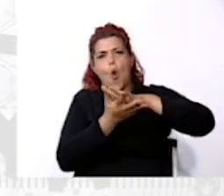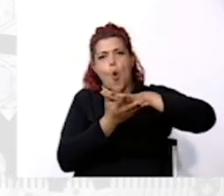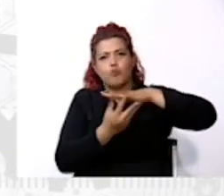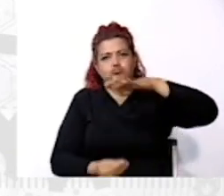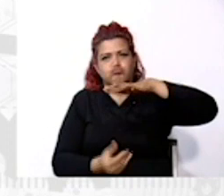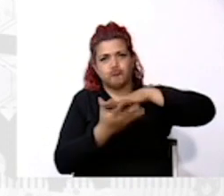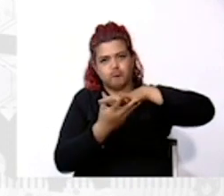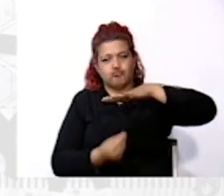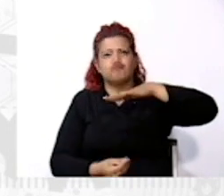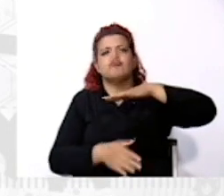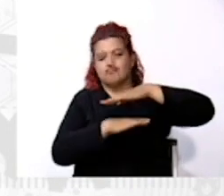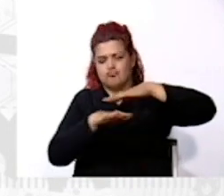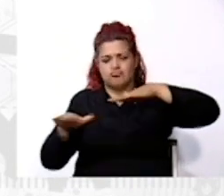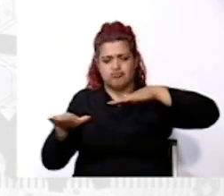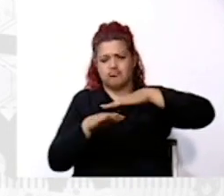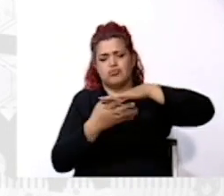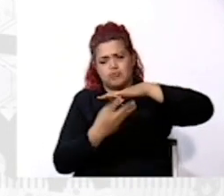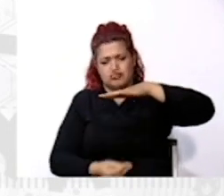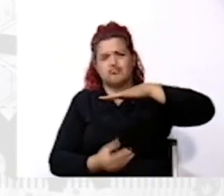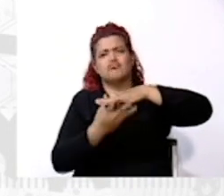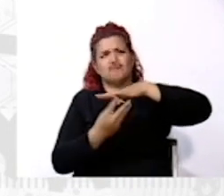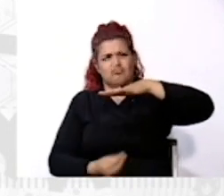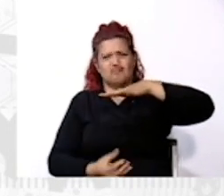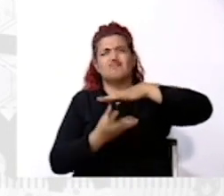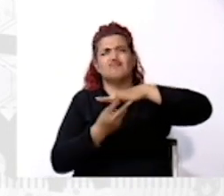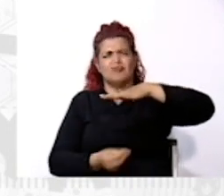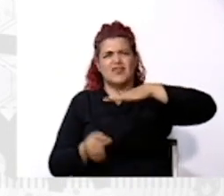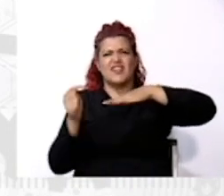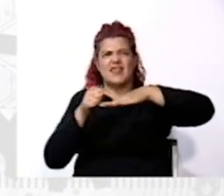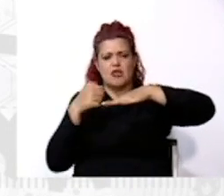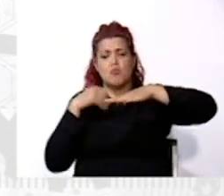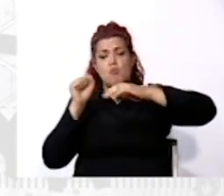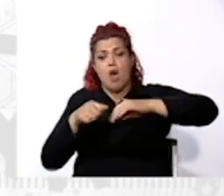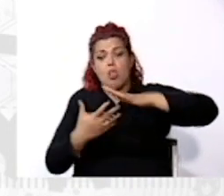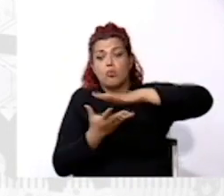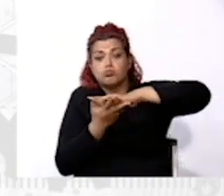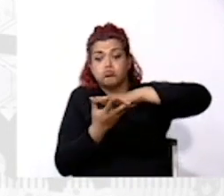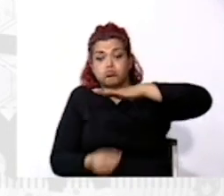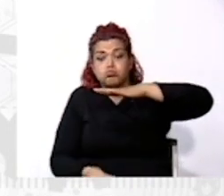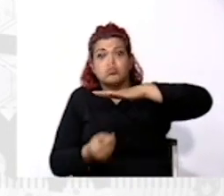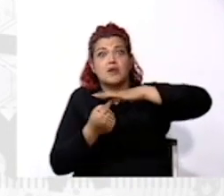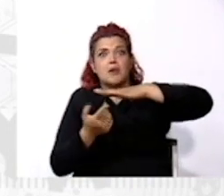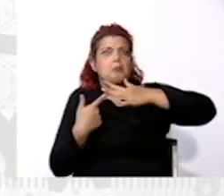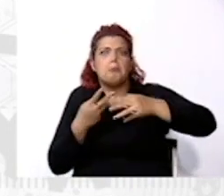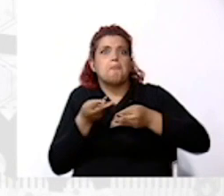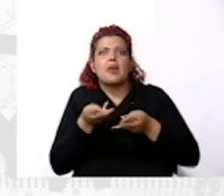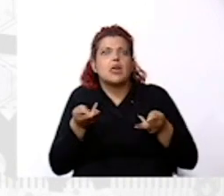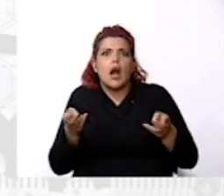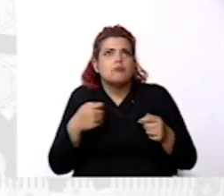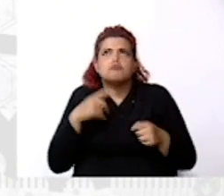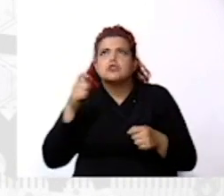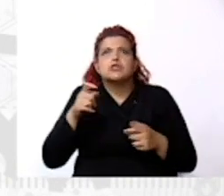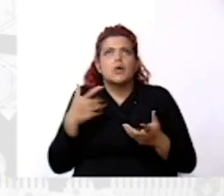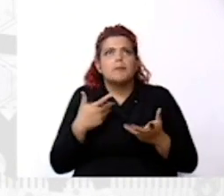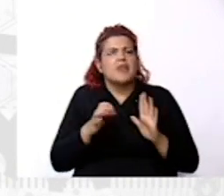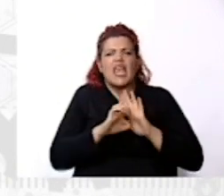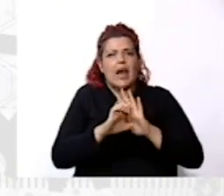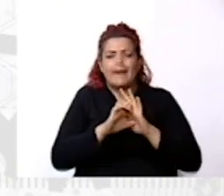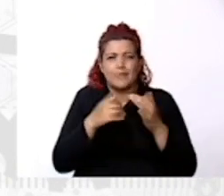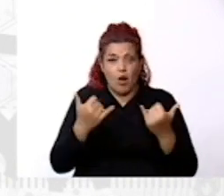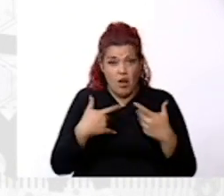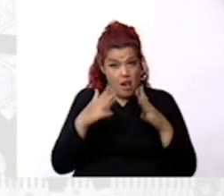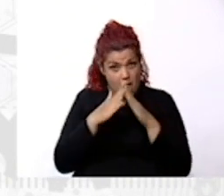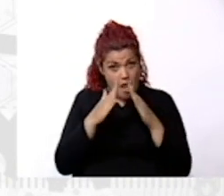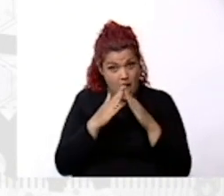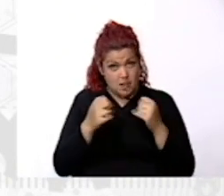fotocopiadora. En esas fotocopiadoras podemos tomarle copia algún material que necesitemos. Por ejemplo, ahora que estamos en